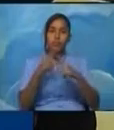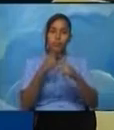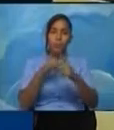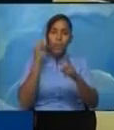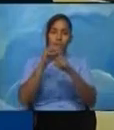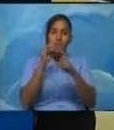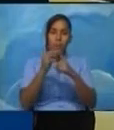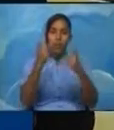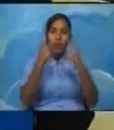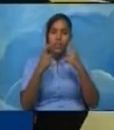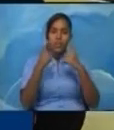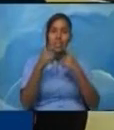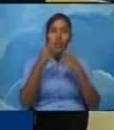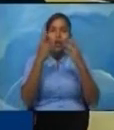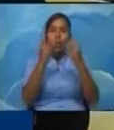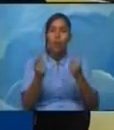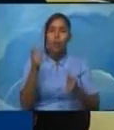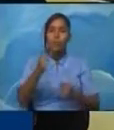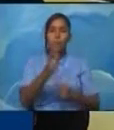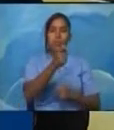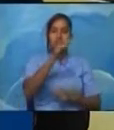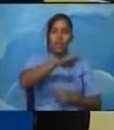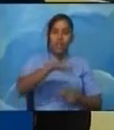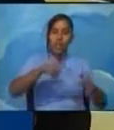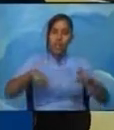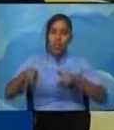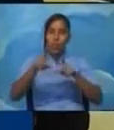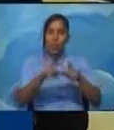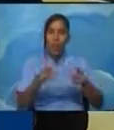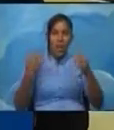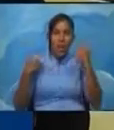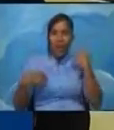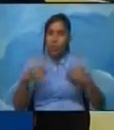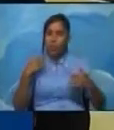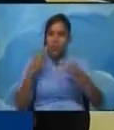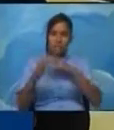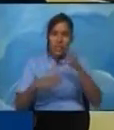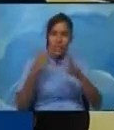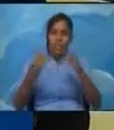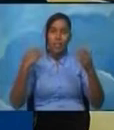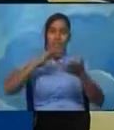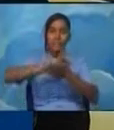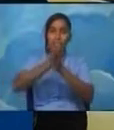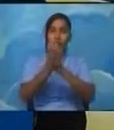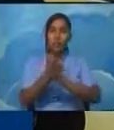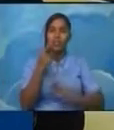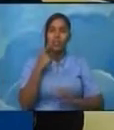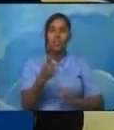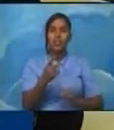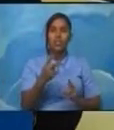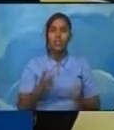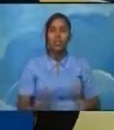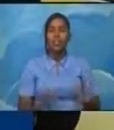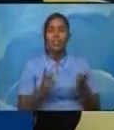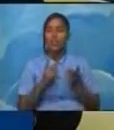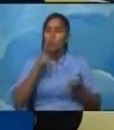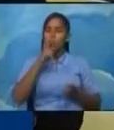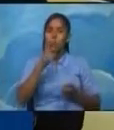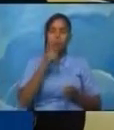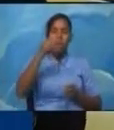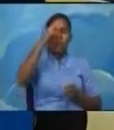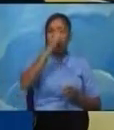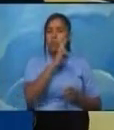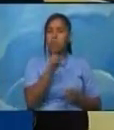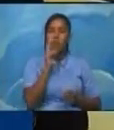enseña algo. ¿Cuántas personas andan por allí angustiadas, destruidas, diciendo: oye, es que la vida me va muy mal porque mi